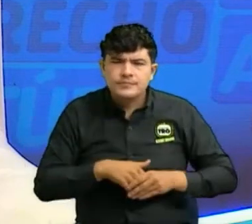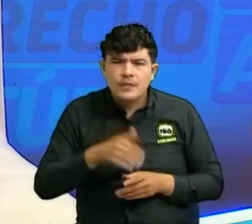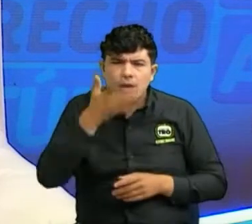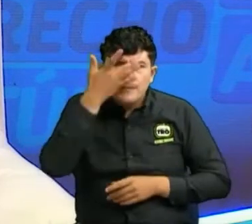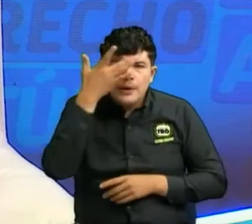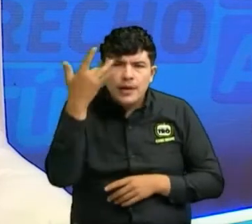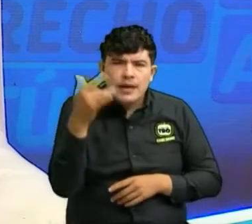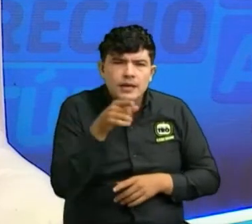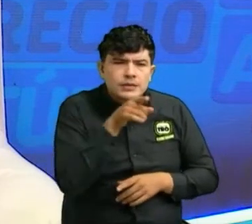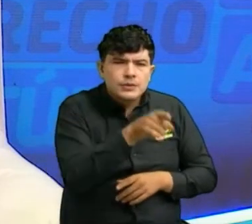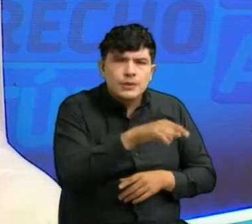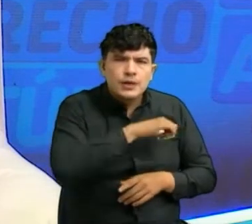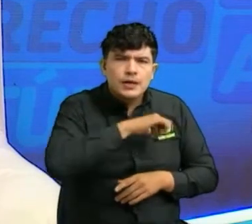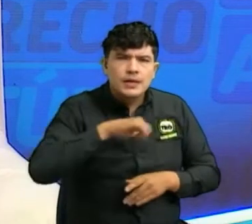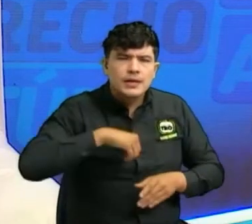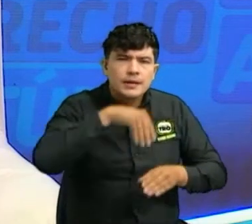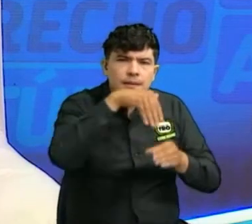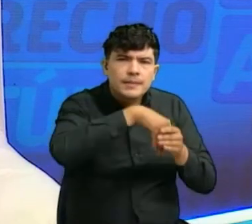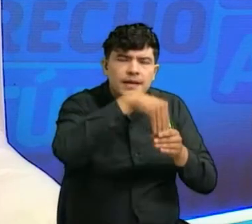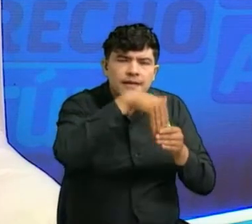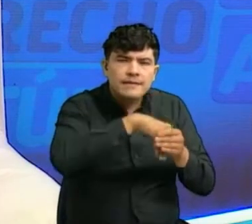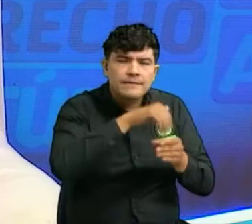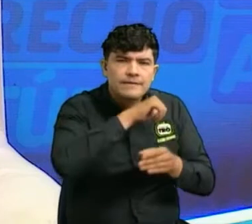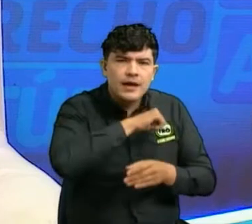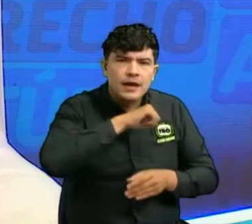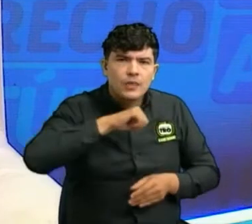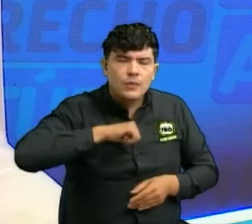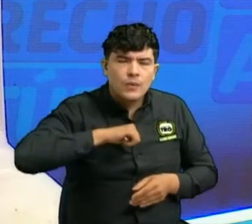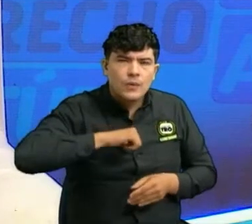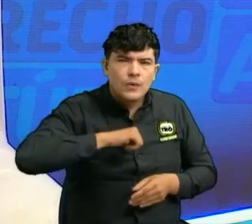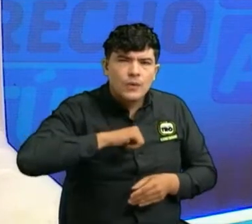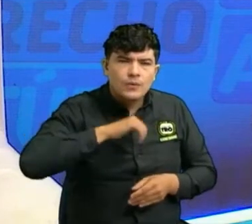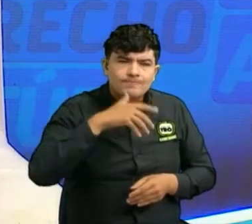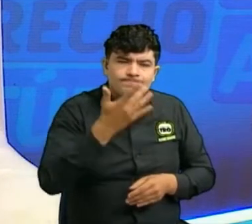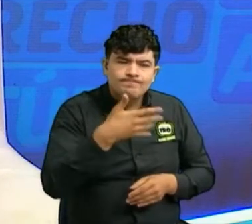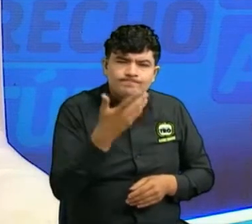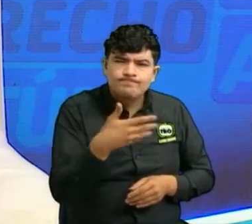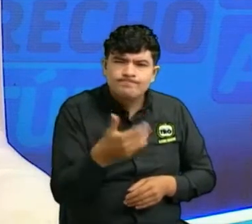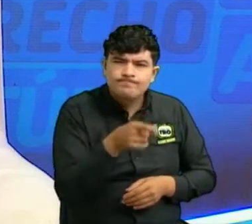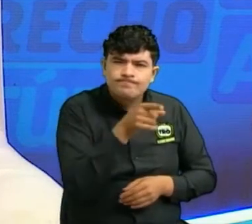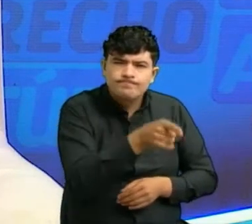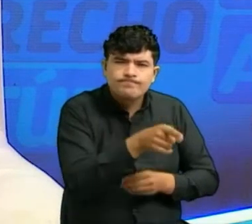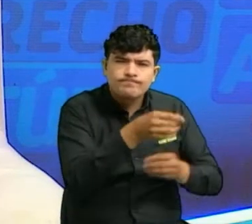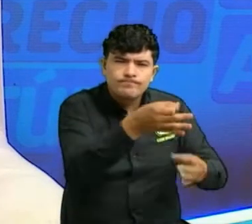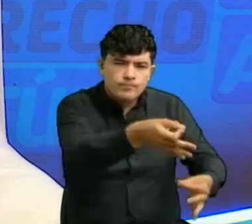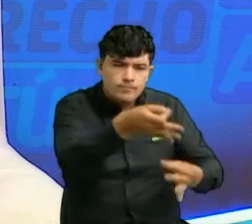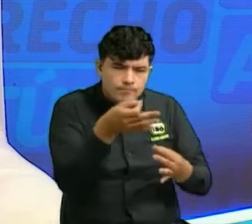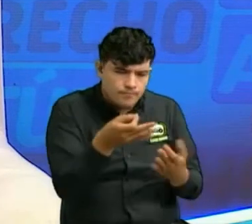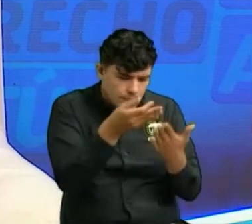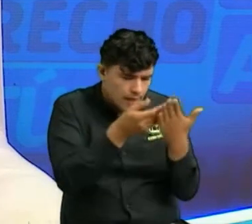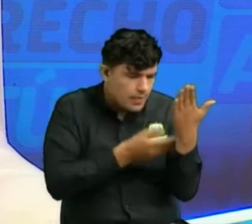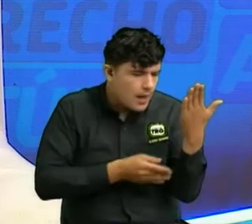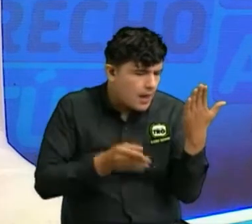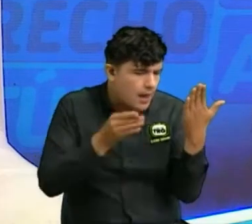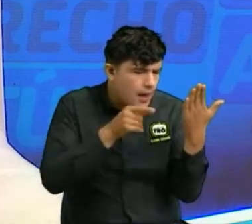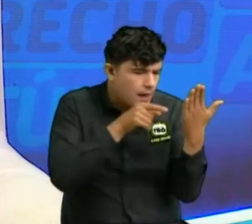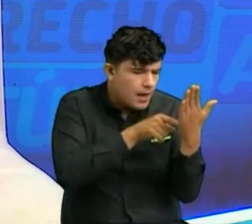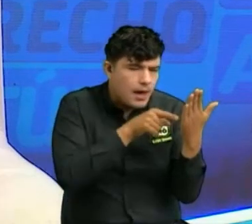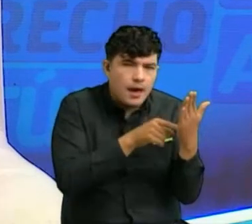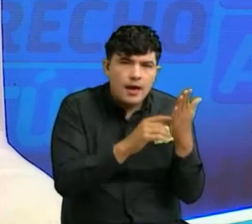fondos privados o los fondos privados qué tipo de documento emiten? Sí,